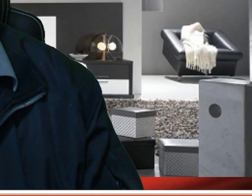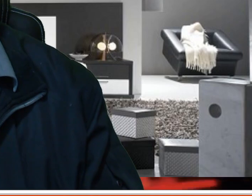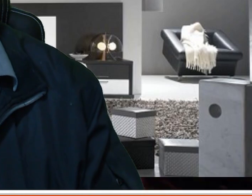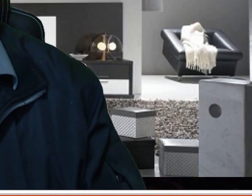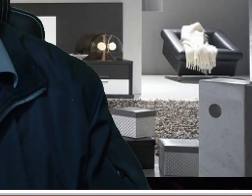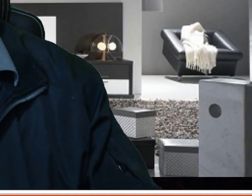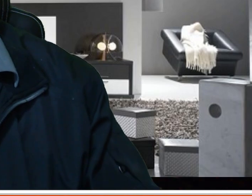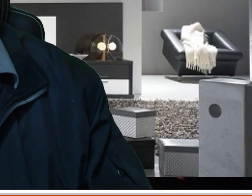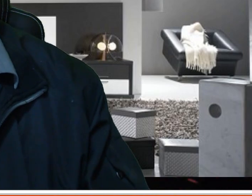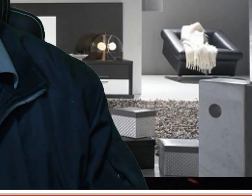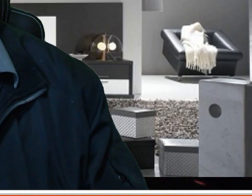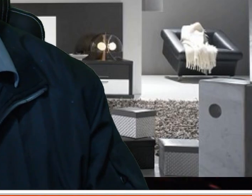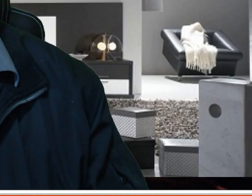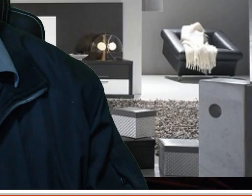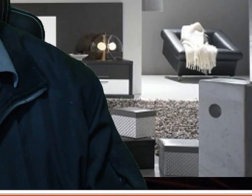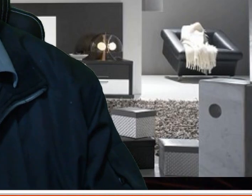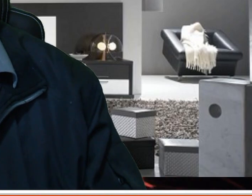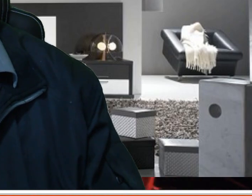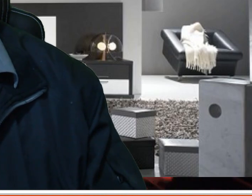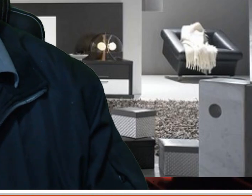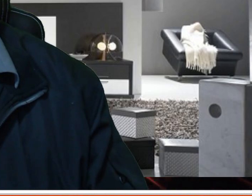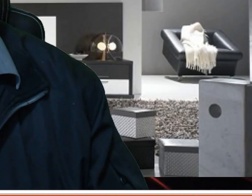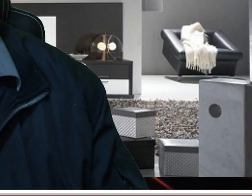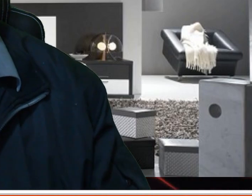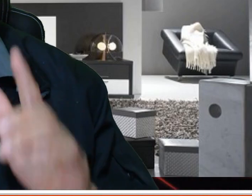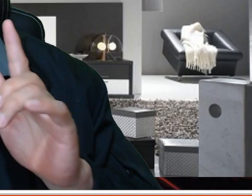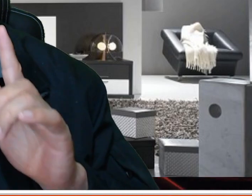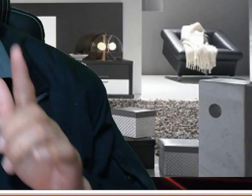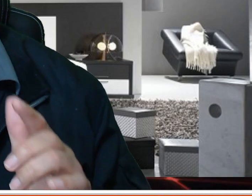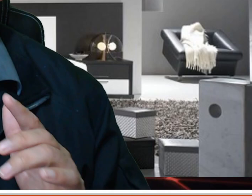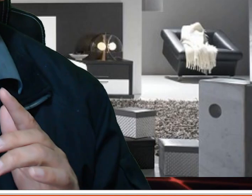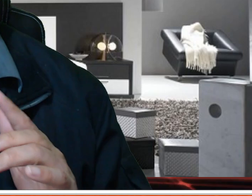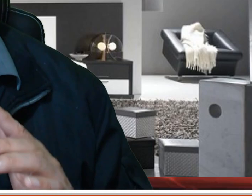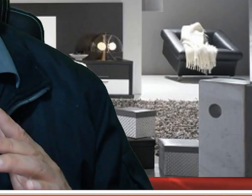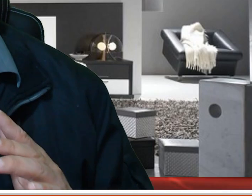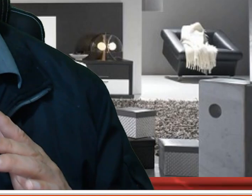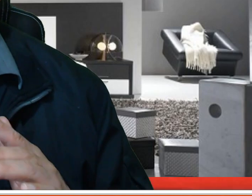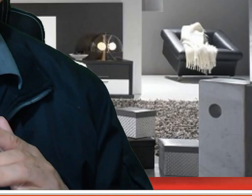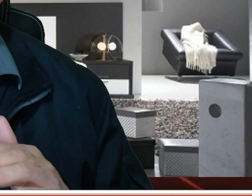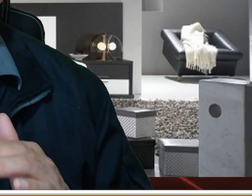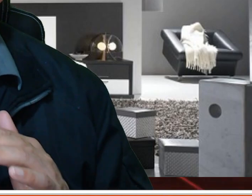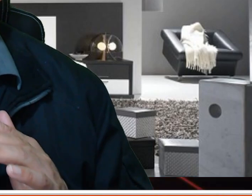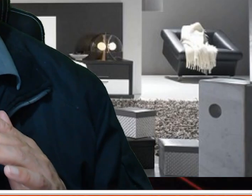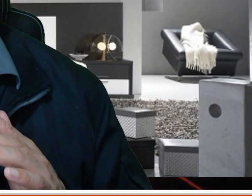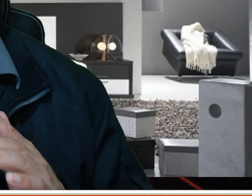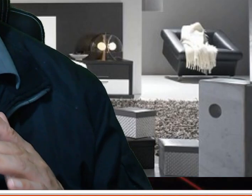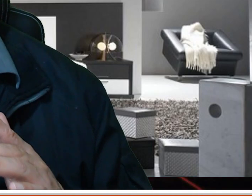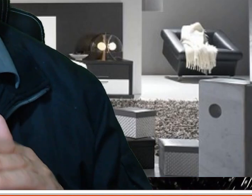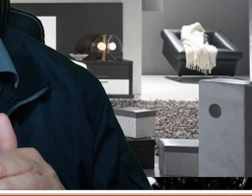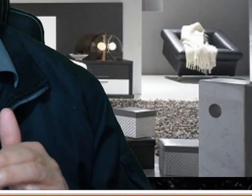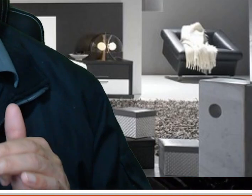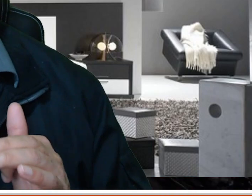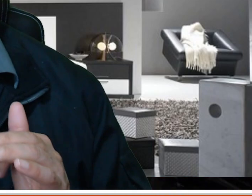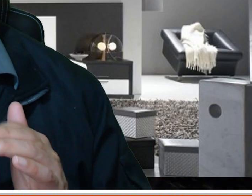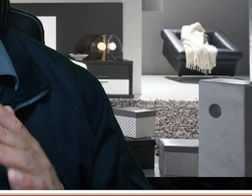contra de aquellos culpables de la privatización de los penales. Porque hoy a